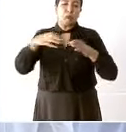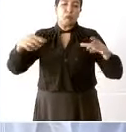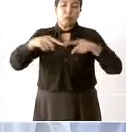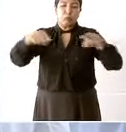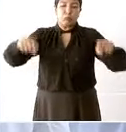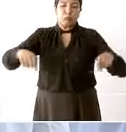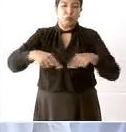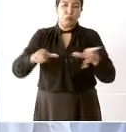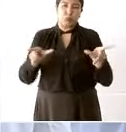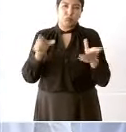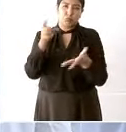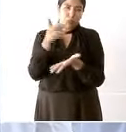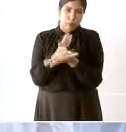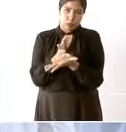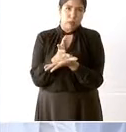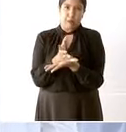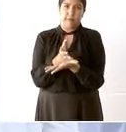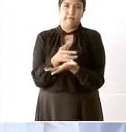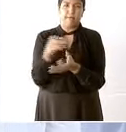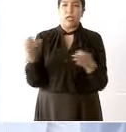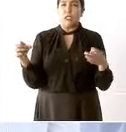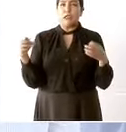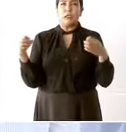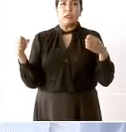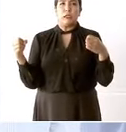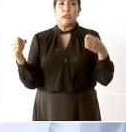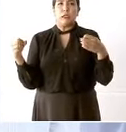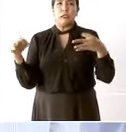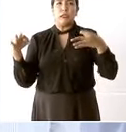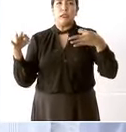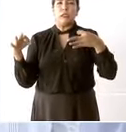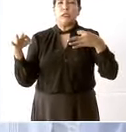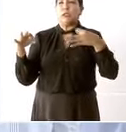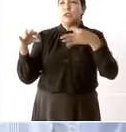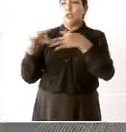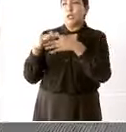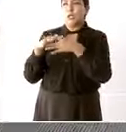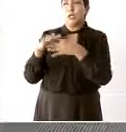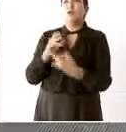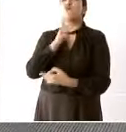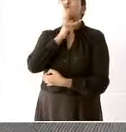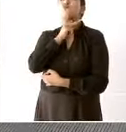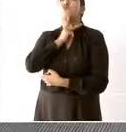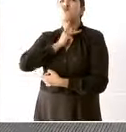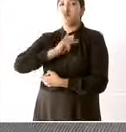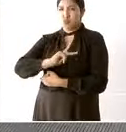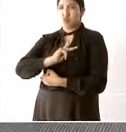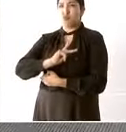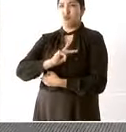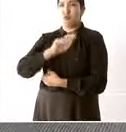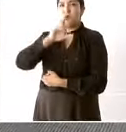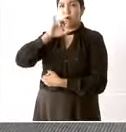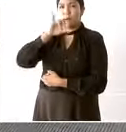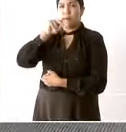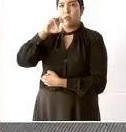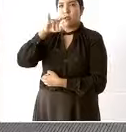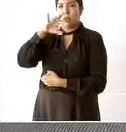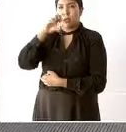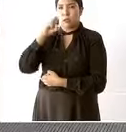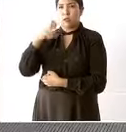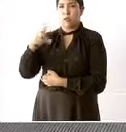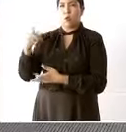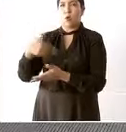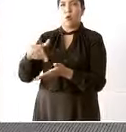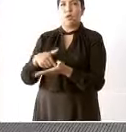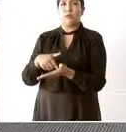acceso carretero, predio aledaño a la refinería, Domalí, y a 10 kilómetros del puerto. Esos son los predios. De aquí solamente